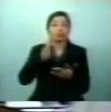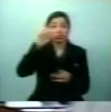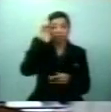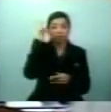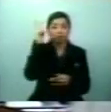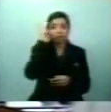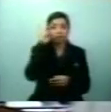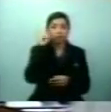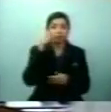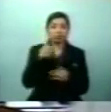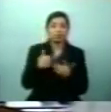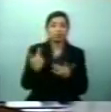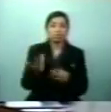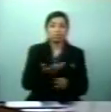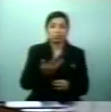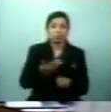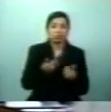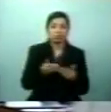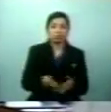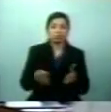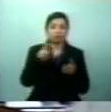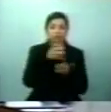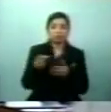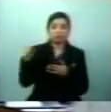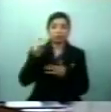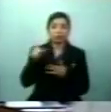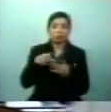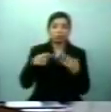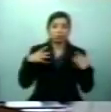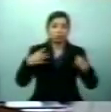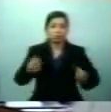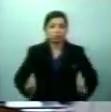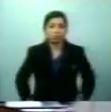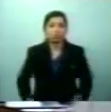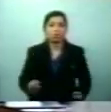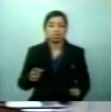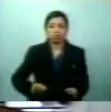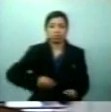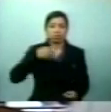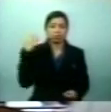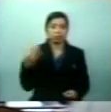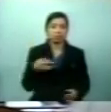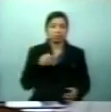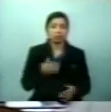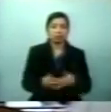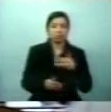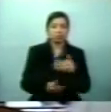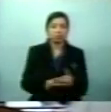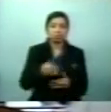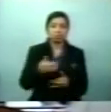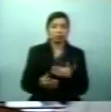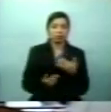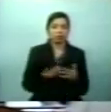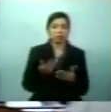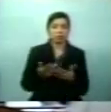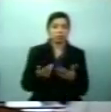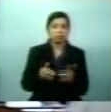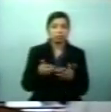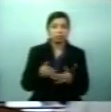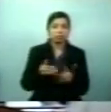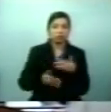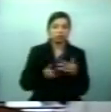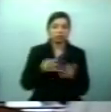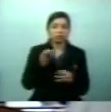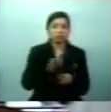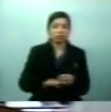el desafío para nuestras instituciones y para el gobierno, que deberá caminar a paso acelerado en el diseño y construcción